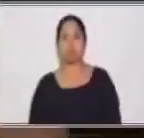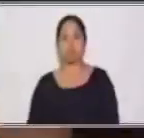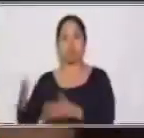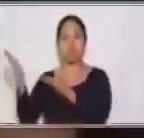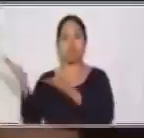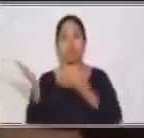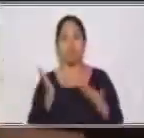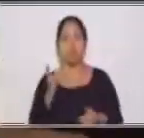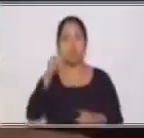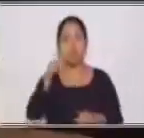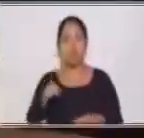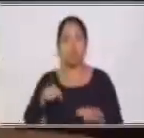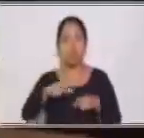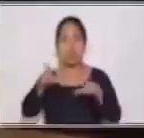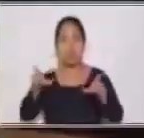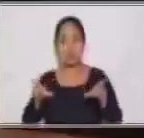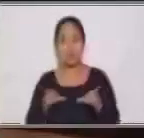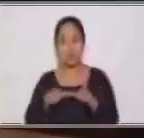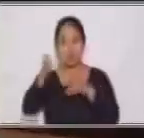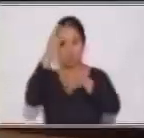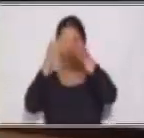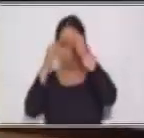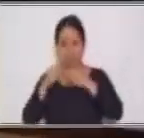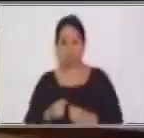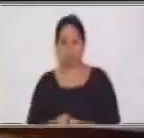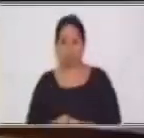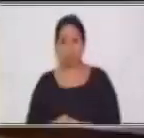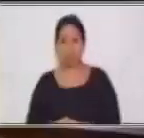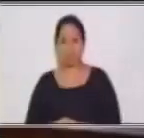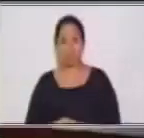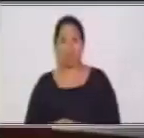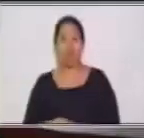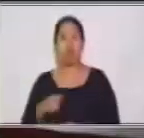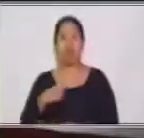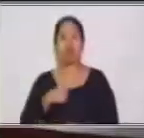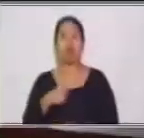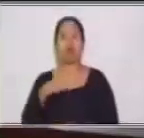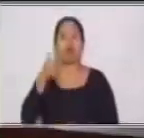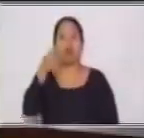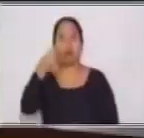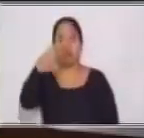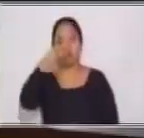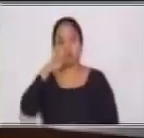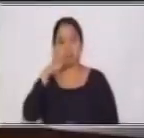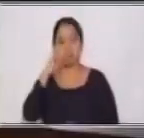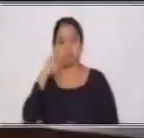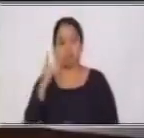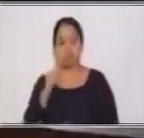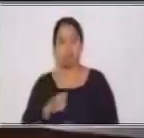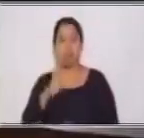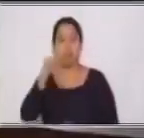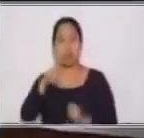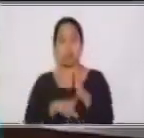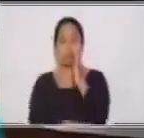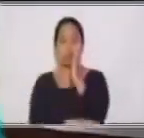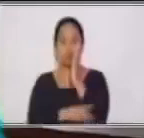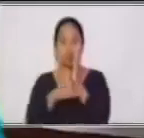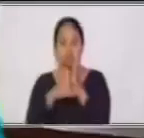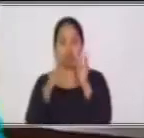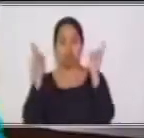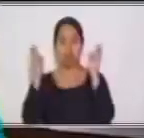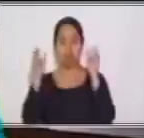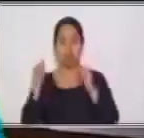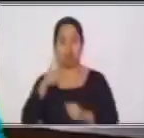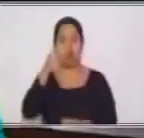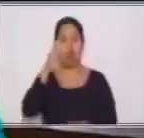Bienvenido a este espacio educativo Aprendo en Casa. Soy Astrid López y en esta oportunidad desarrollaré el tema de